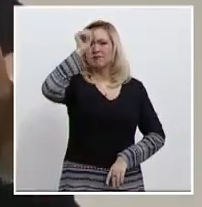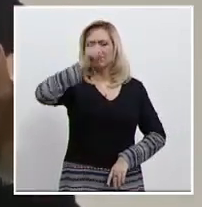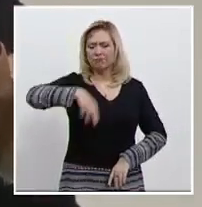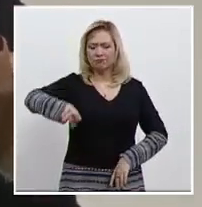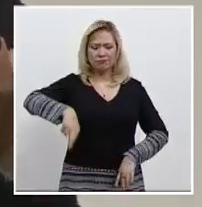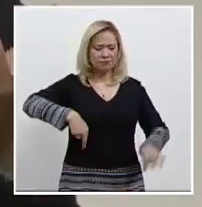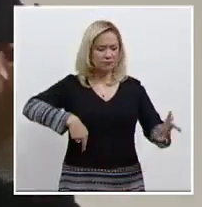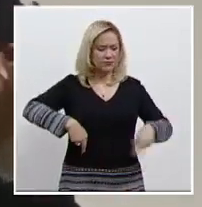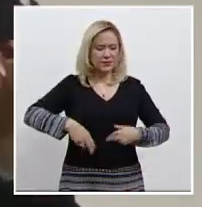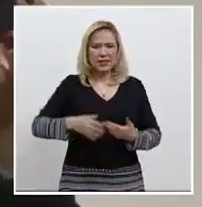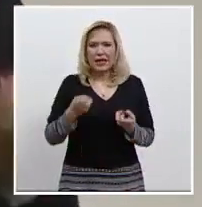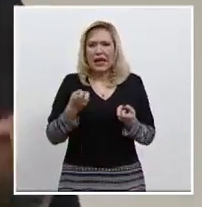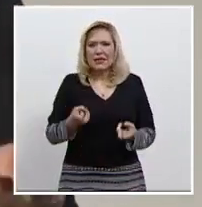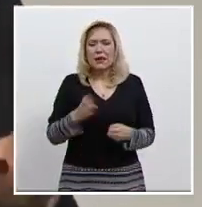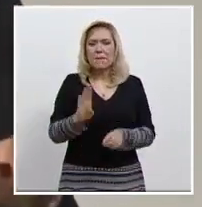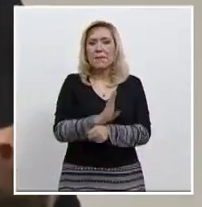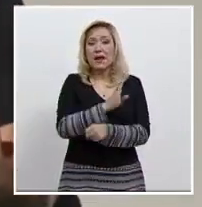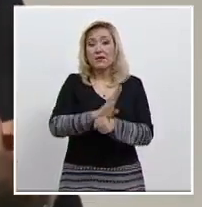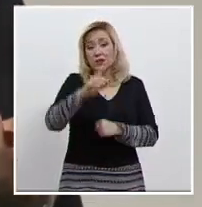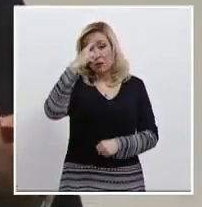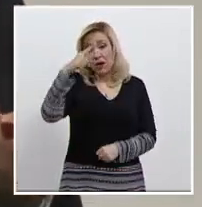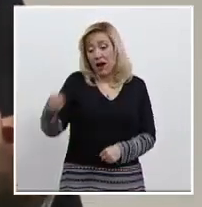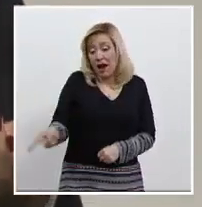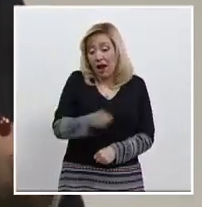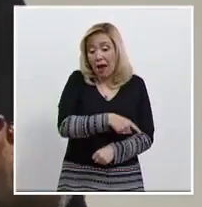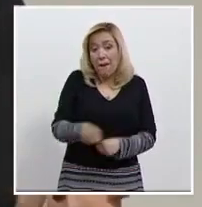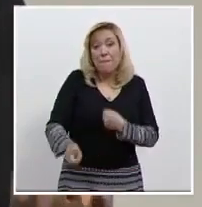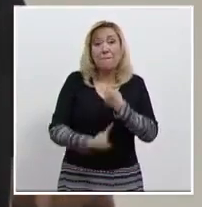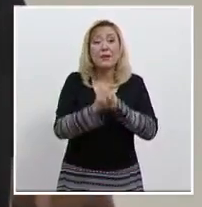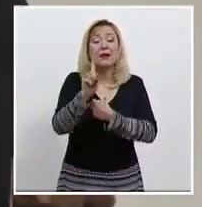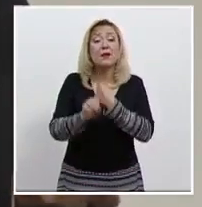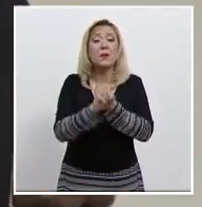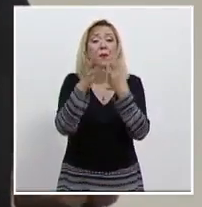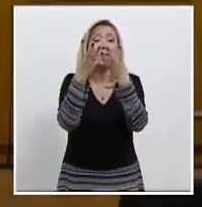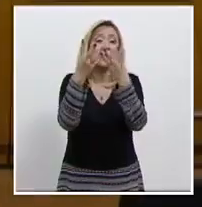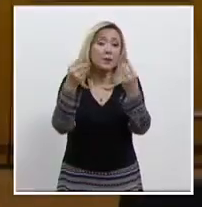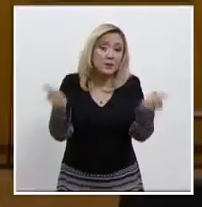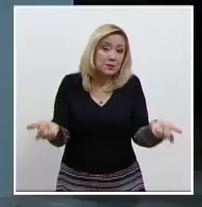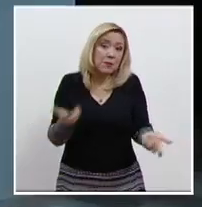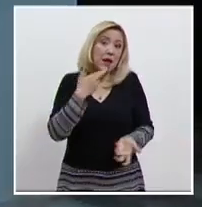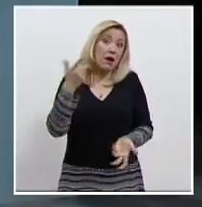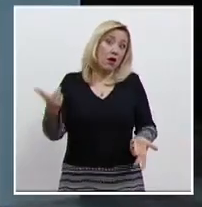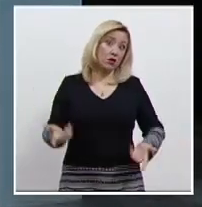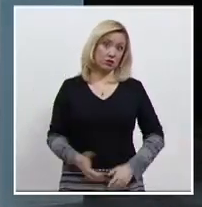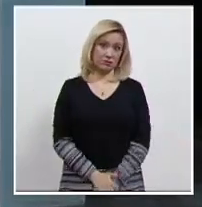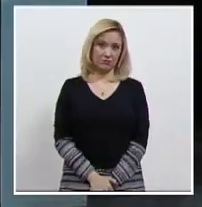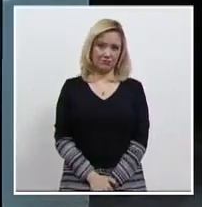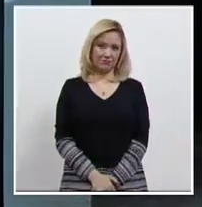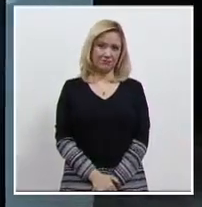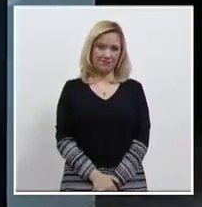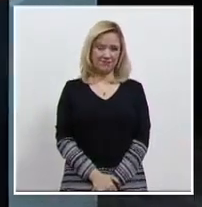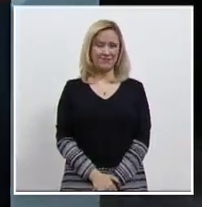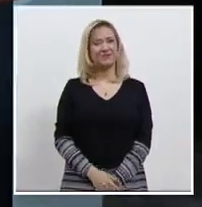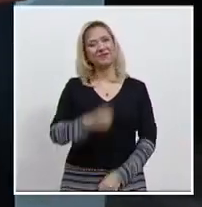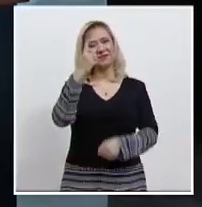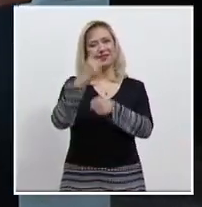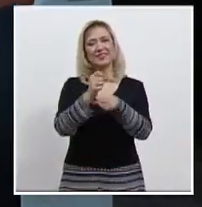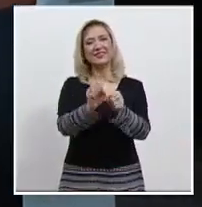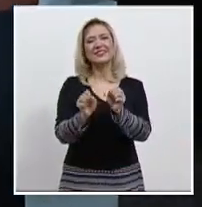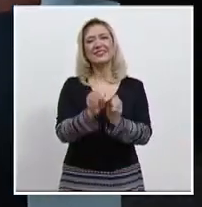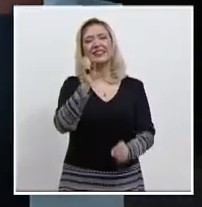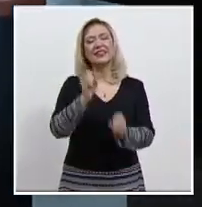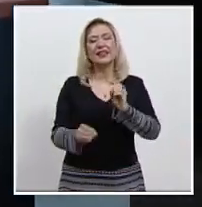el costo-beneficio que podemos tener precisamente en la resolución de un conflicto? Y la primera sala de la